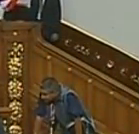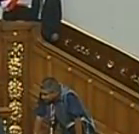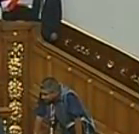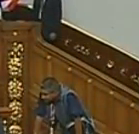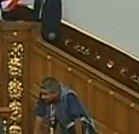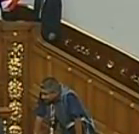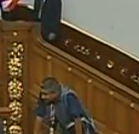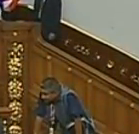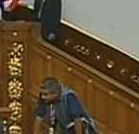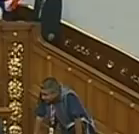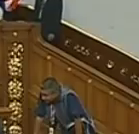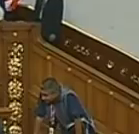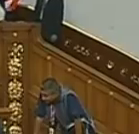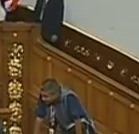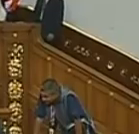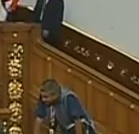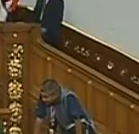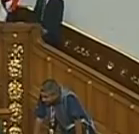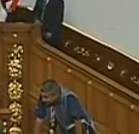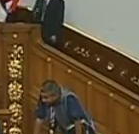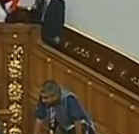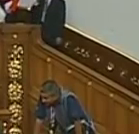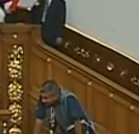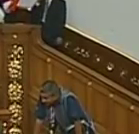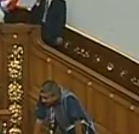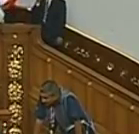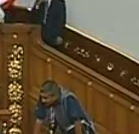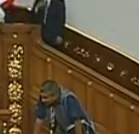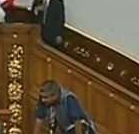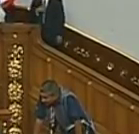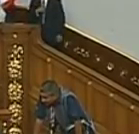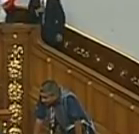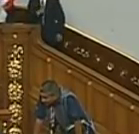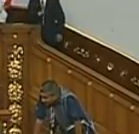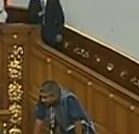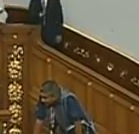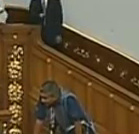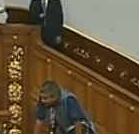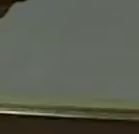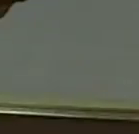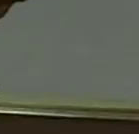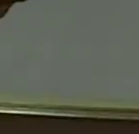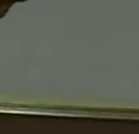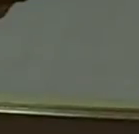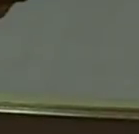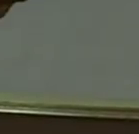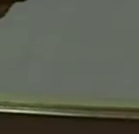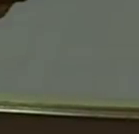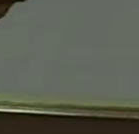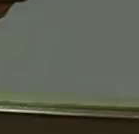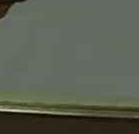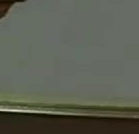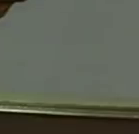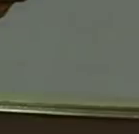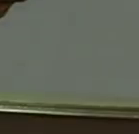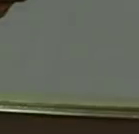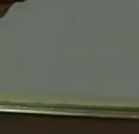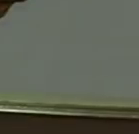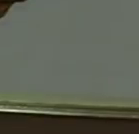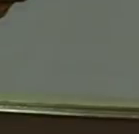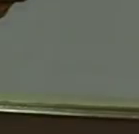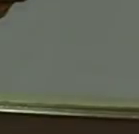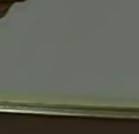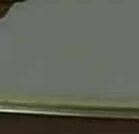Bienes y Servicios, una ley que viene, por supuesto, a contrarrestar esta guerra económica incitada por sectores adversos al gobierno nacional, que por